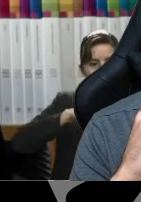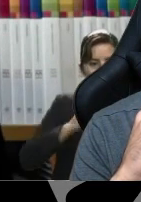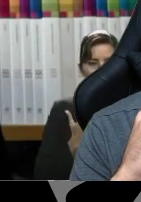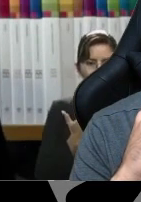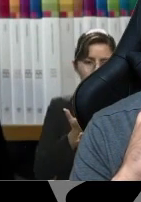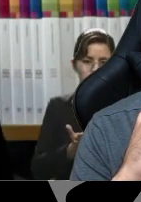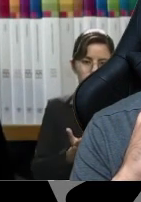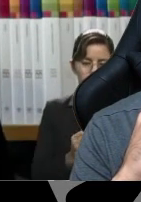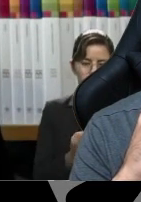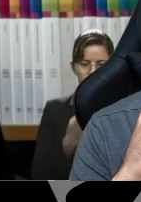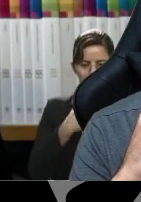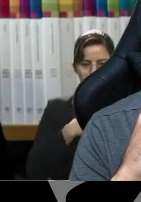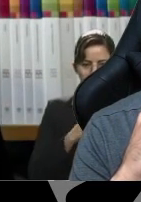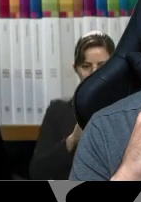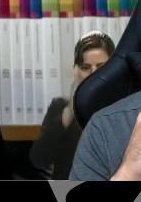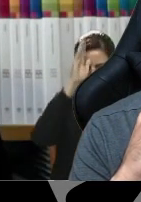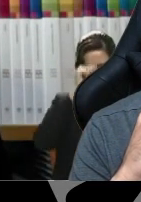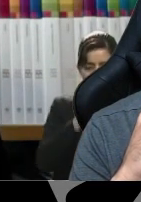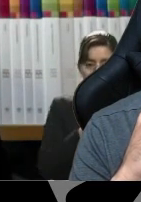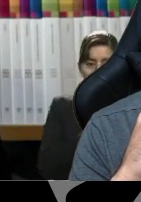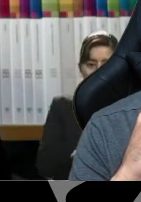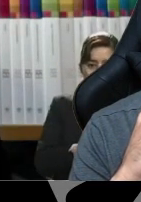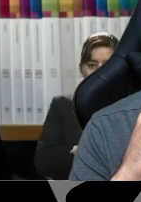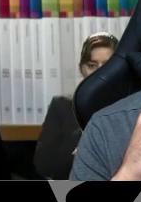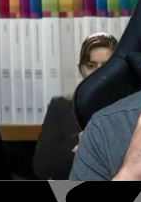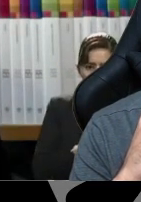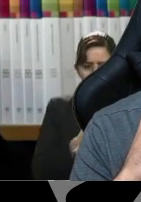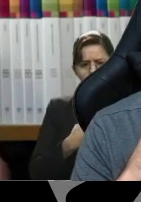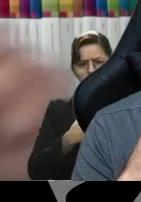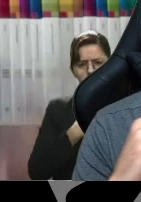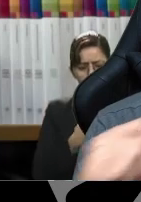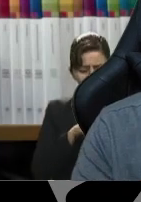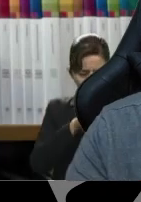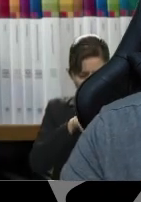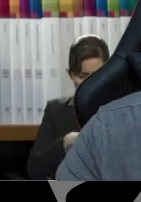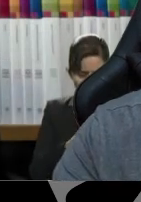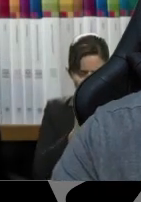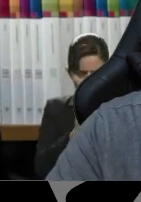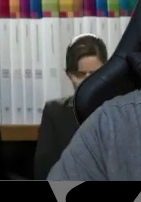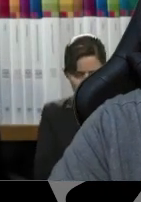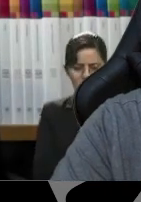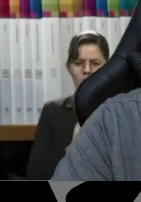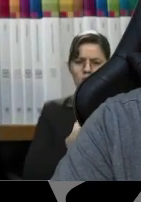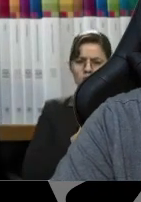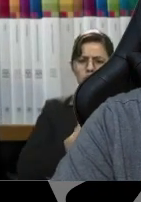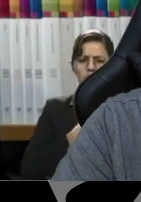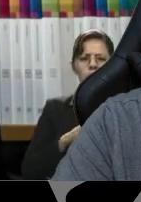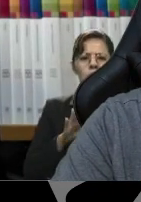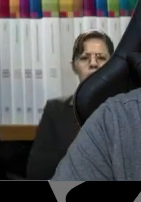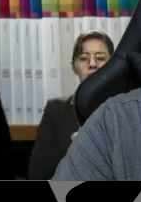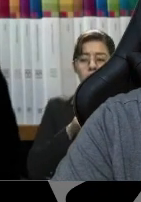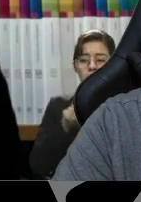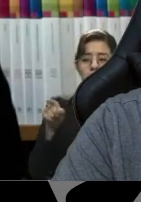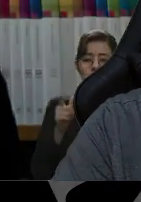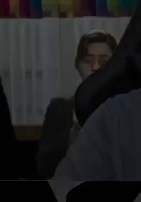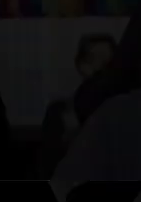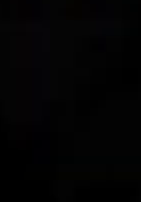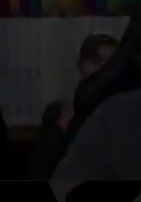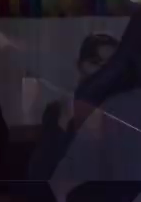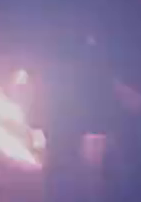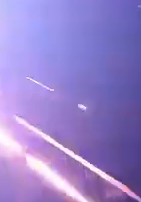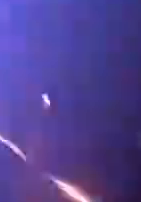colegas yo estoy satisfecho de lo que vamos a decidir porque no deja satisfecho a ningún partido y eso es nuestra